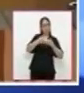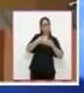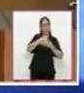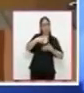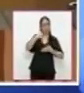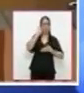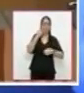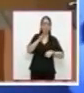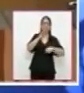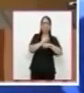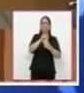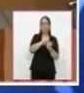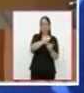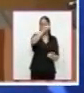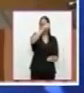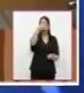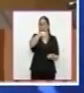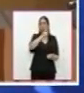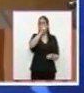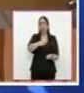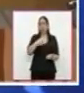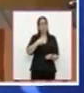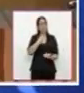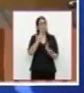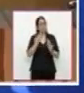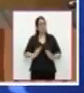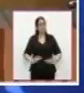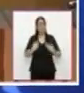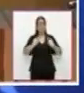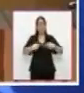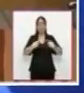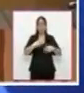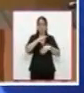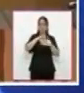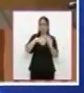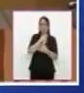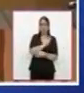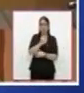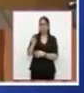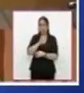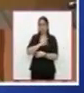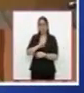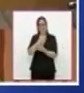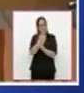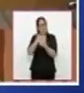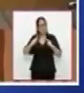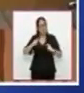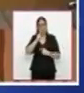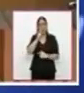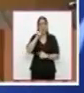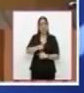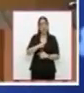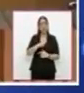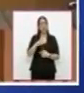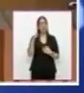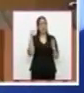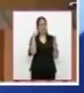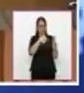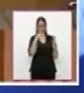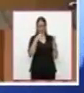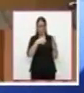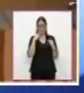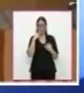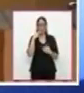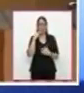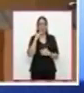nos permite además seguir estando en contacto con las personas y por supuesto ejerciendo nuestros derechos. Entonces, quizás un poco